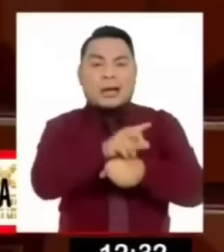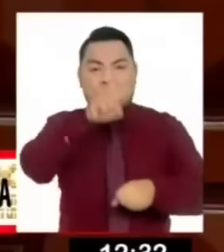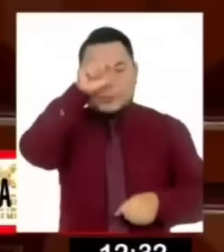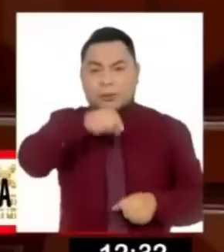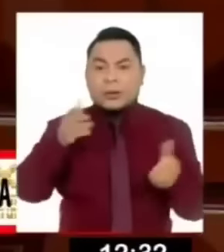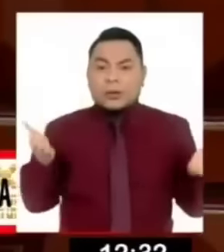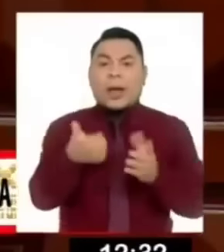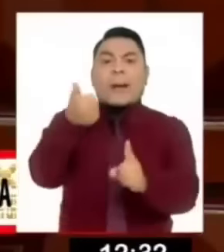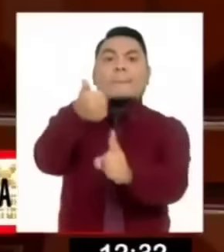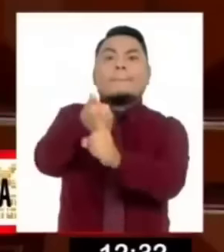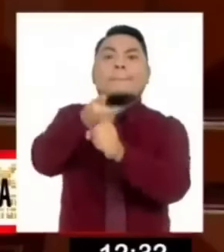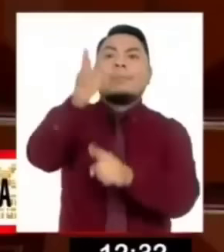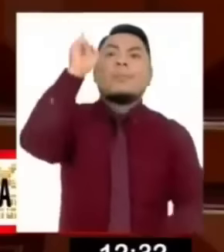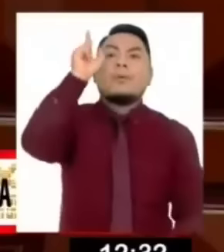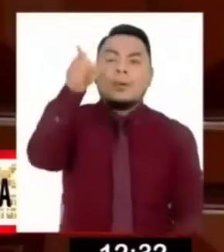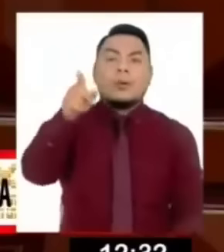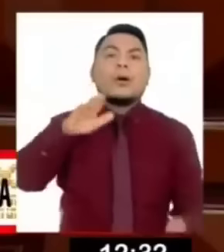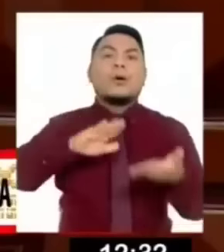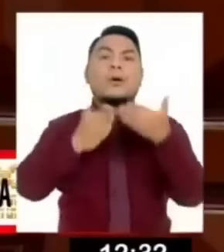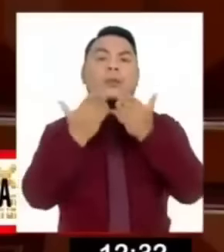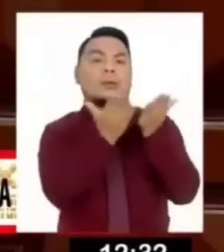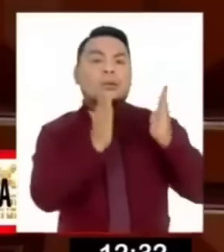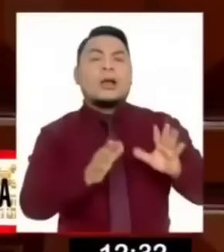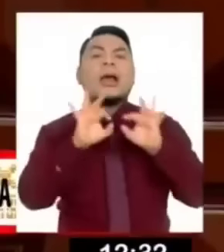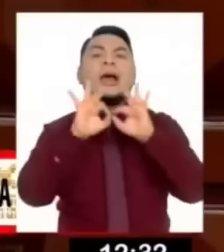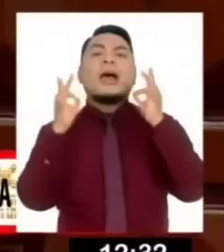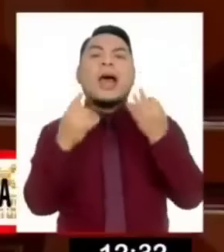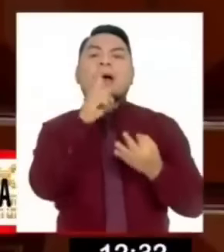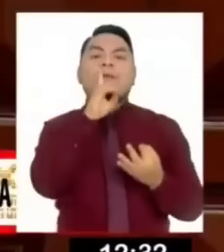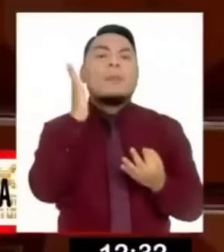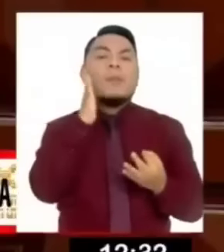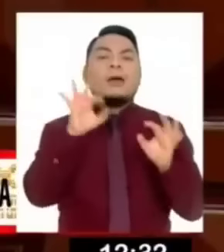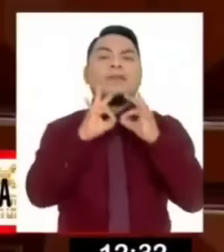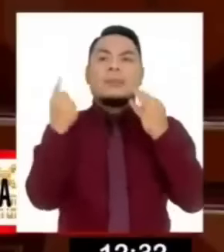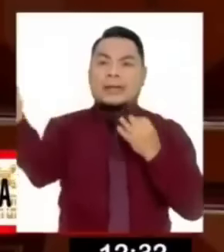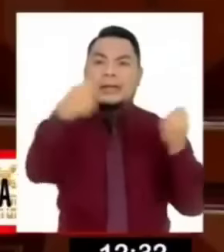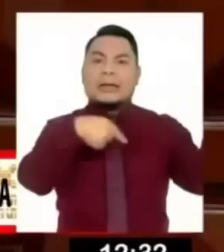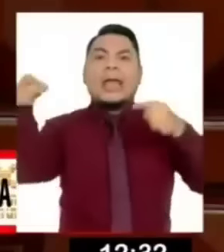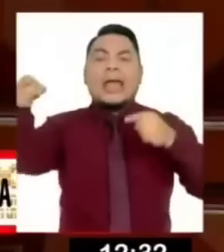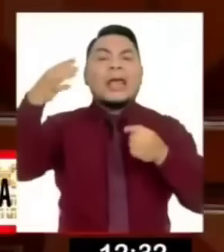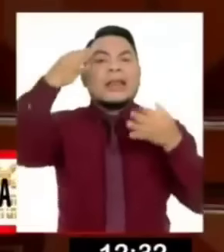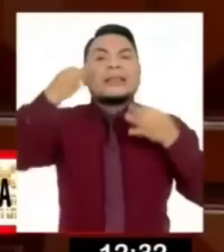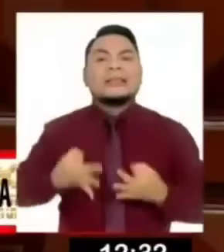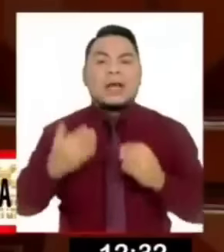por los propios maestros, la comunidad, los estudiantes, los padres de familia y las autoridades.